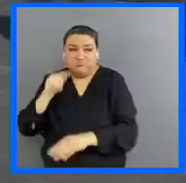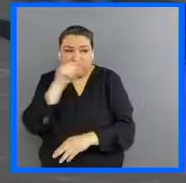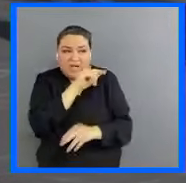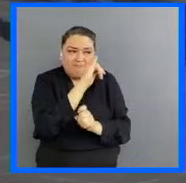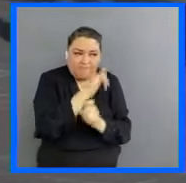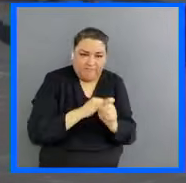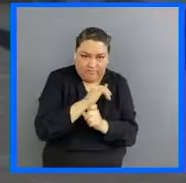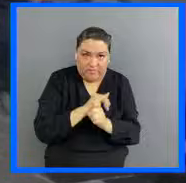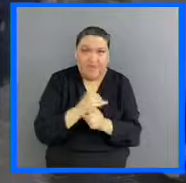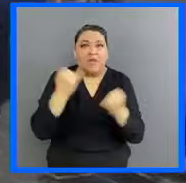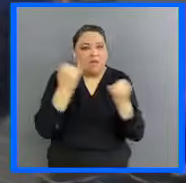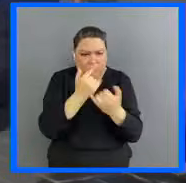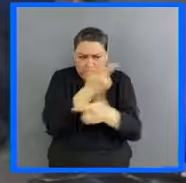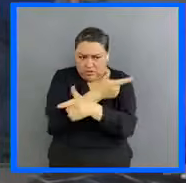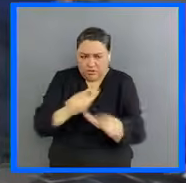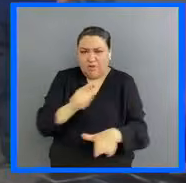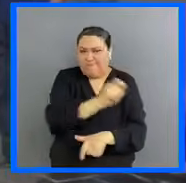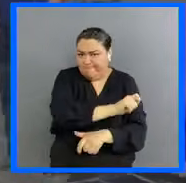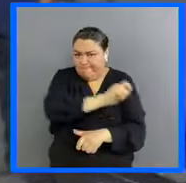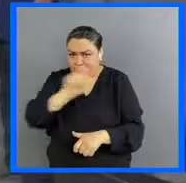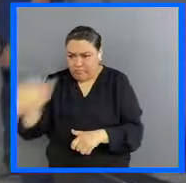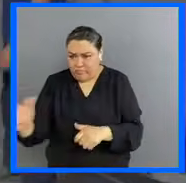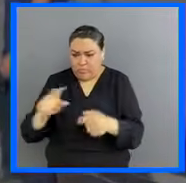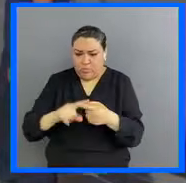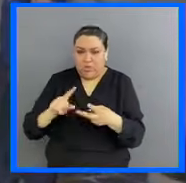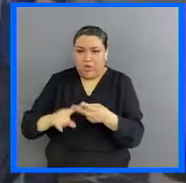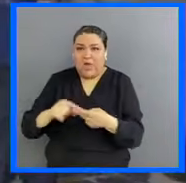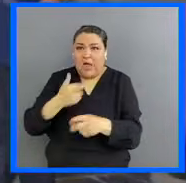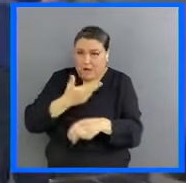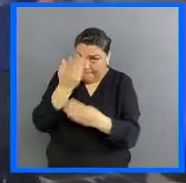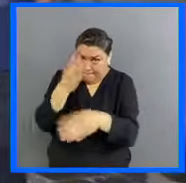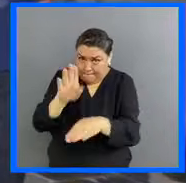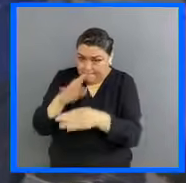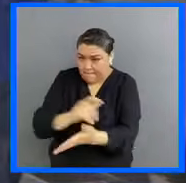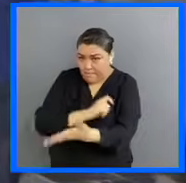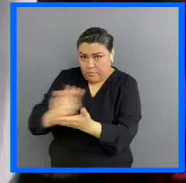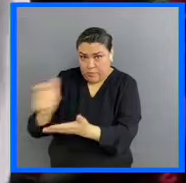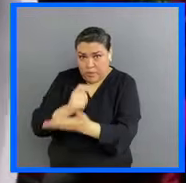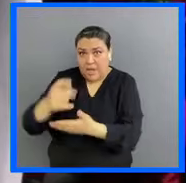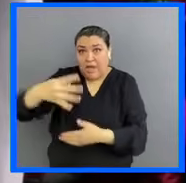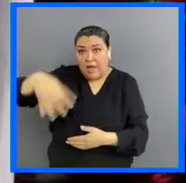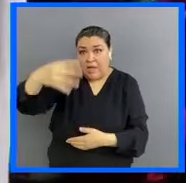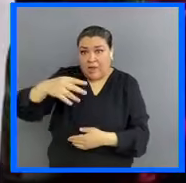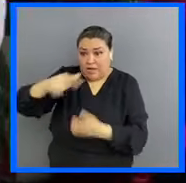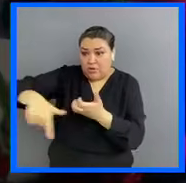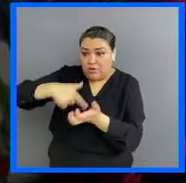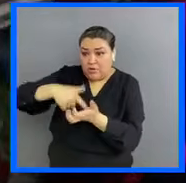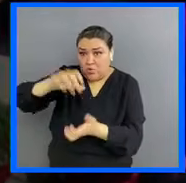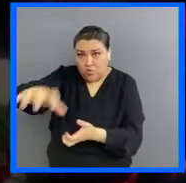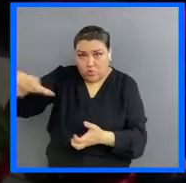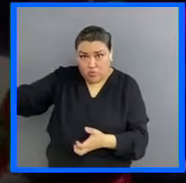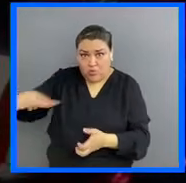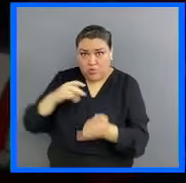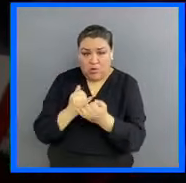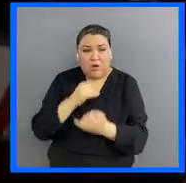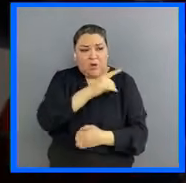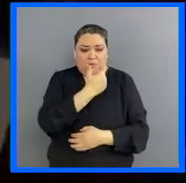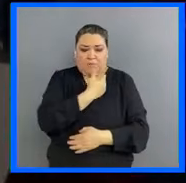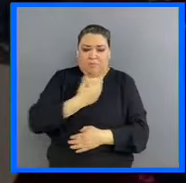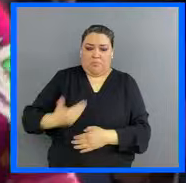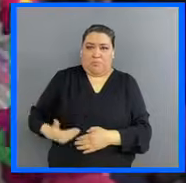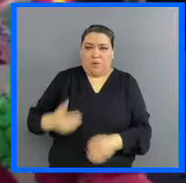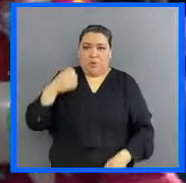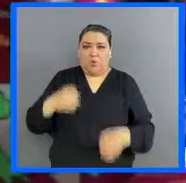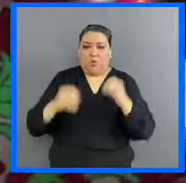fondos retenidos, la reactivación de las cuentas bancarias de 14 comunidades y la intervención del presidente de la Suprema Corte de